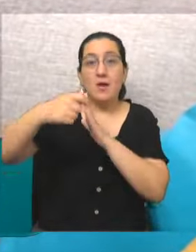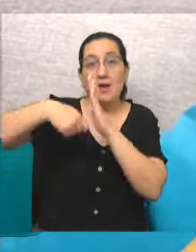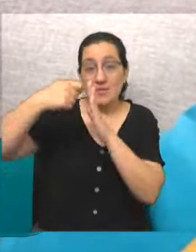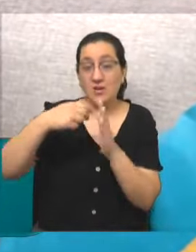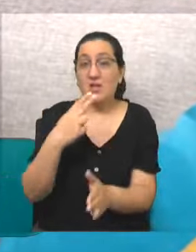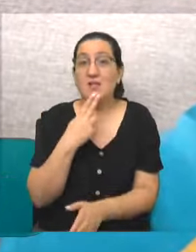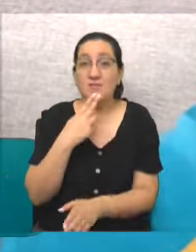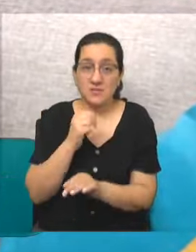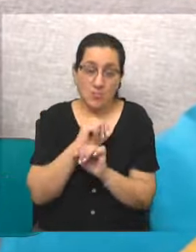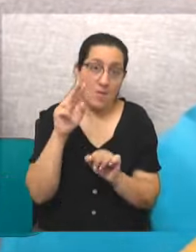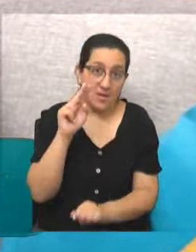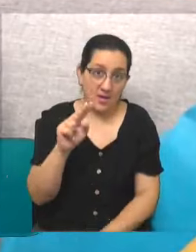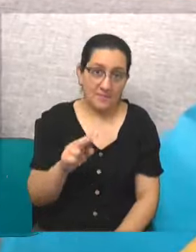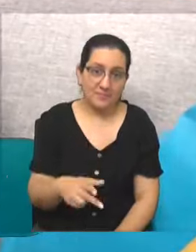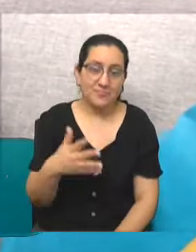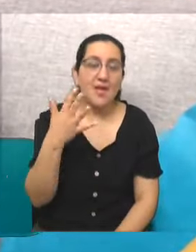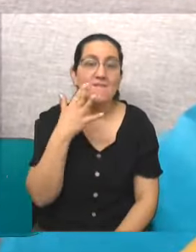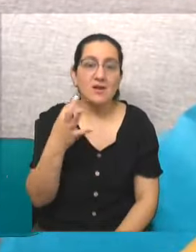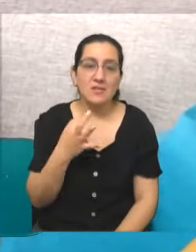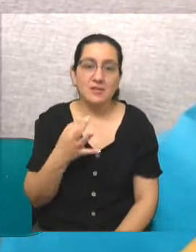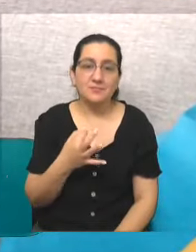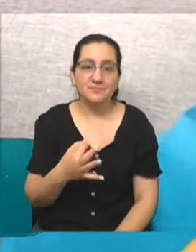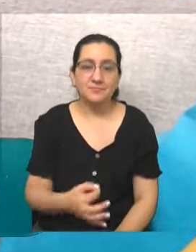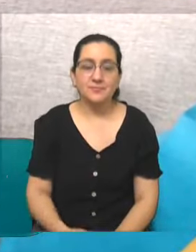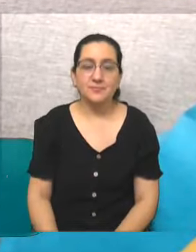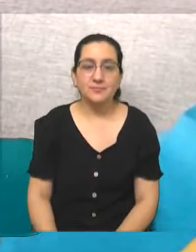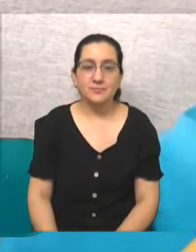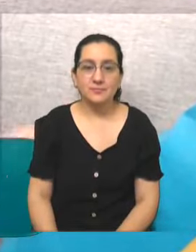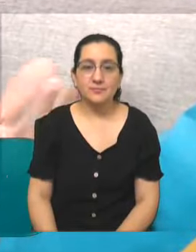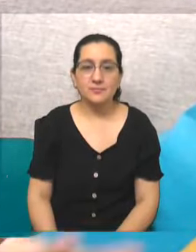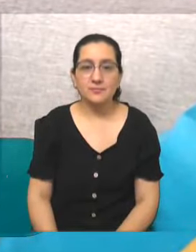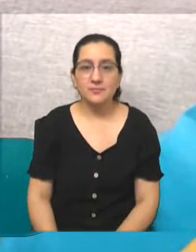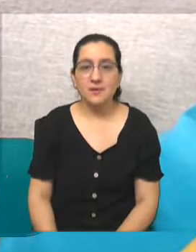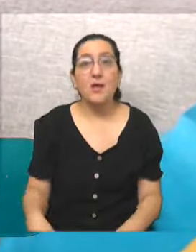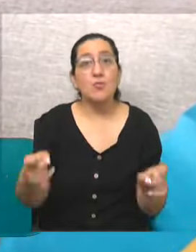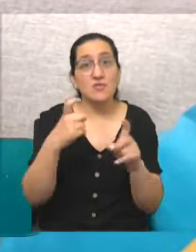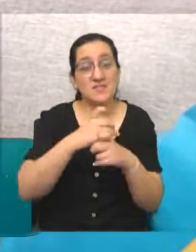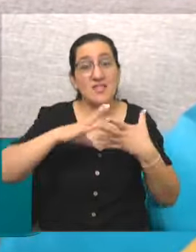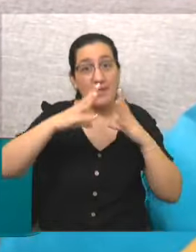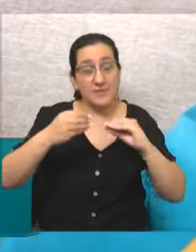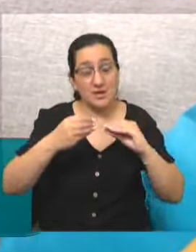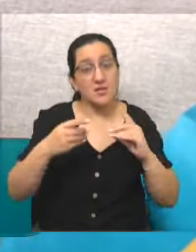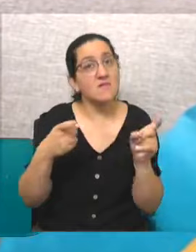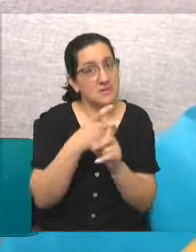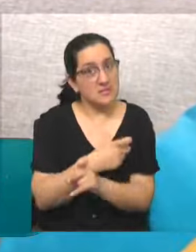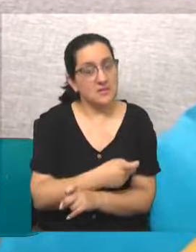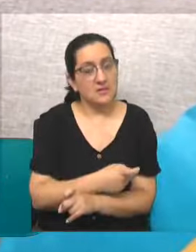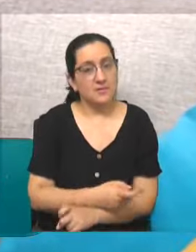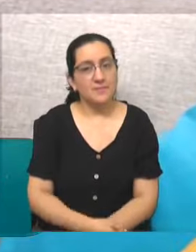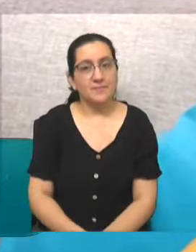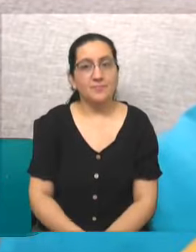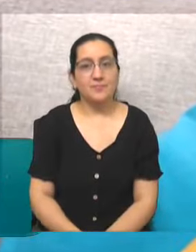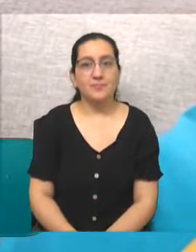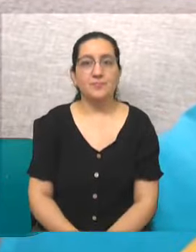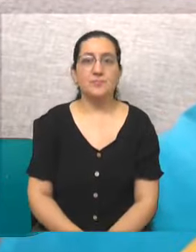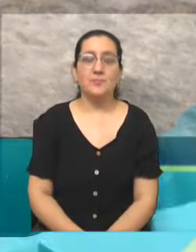puede ver todo el mundo. Es cierto, simplemente para dar mínimo de la película, eso, ¿no? Que es muy difícil de adaptar, es un libro, o sea, si 100 años de